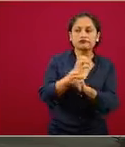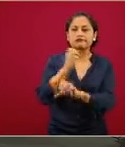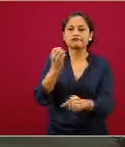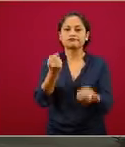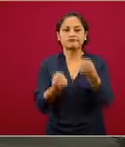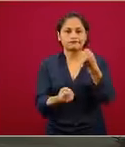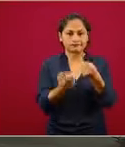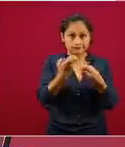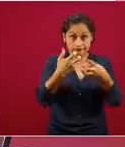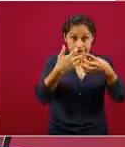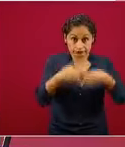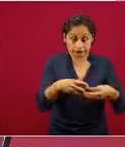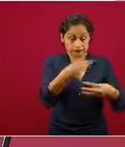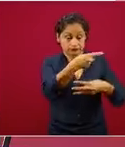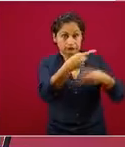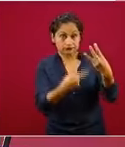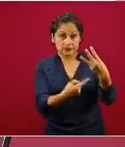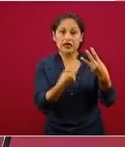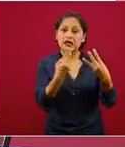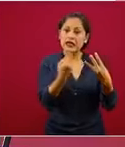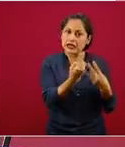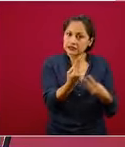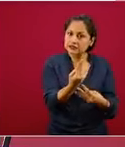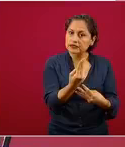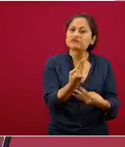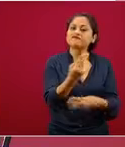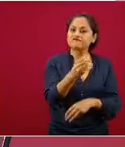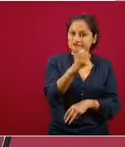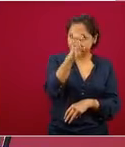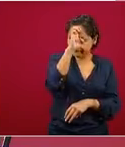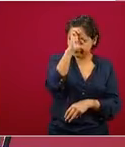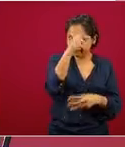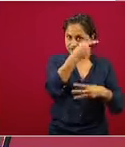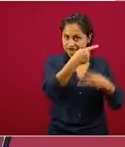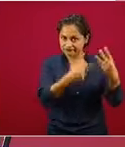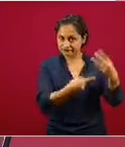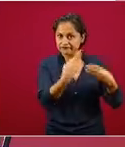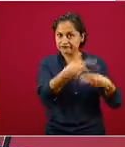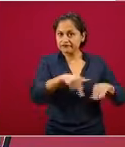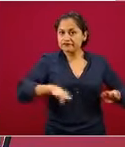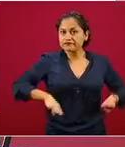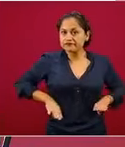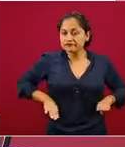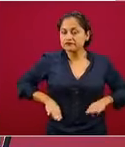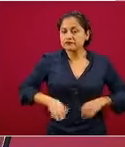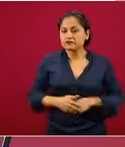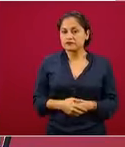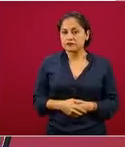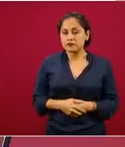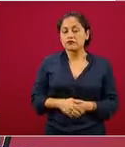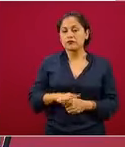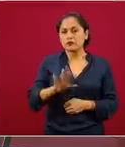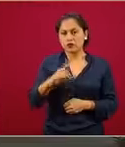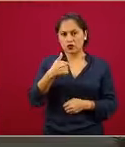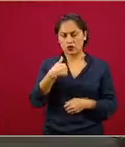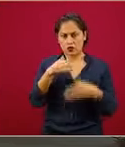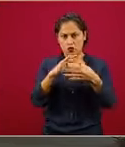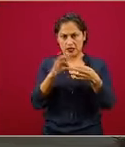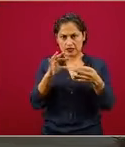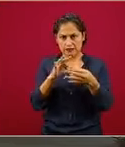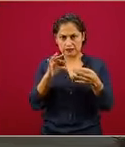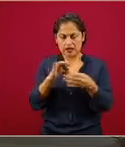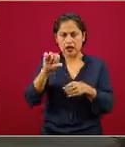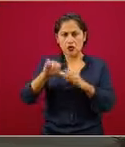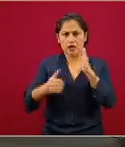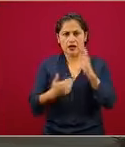Se consideran parte de las esenciales. Y aquí quiero hacer una aclaración que quizá quedó en confusión después de la intervención